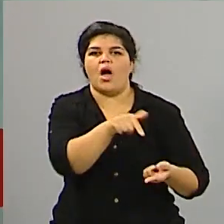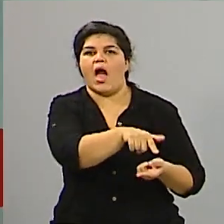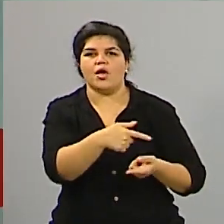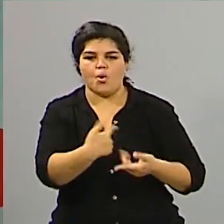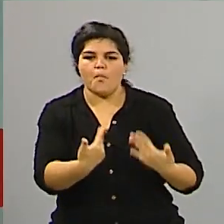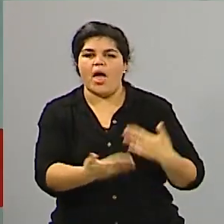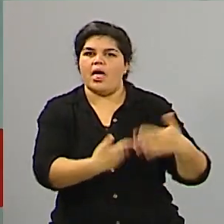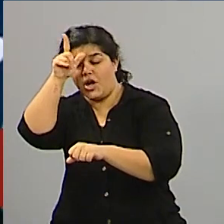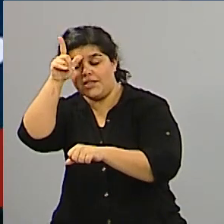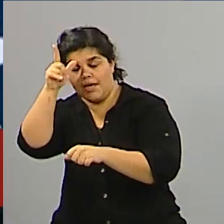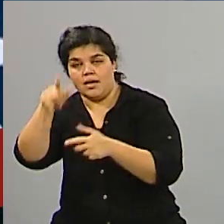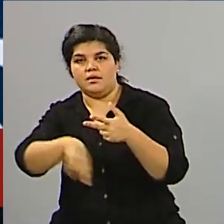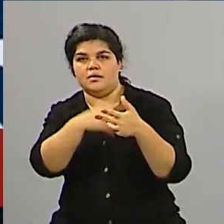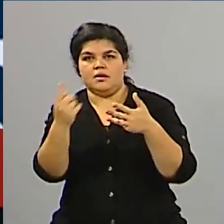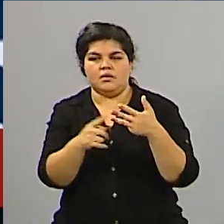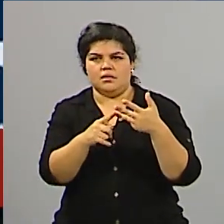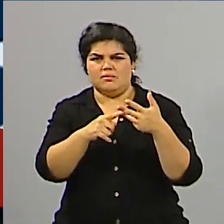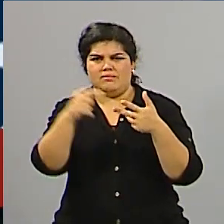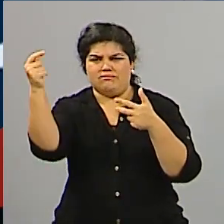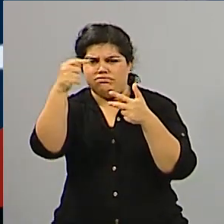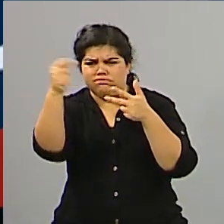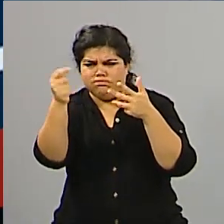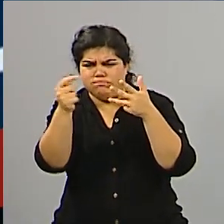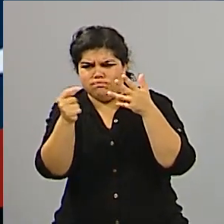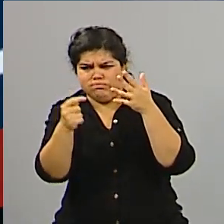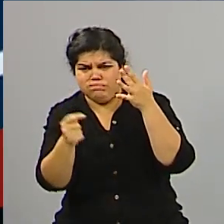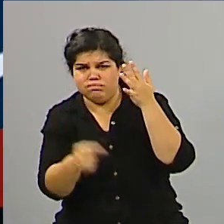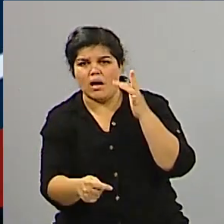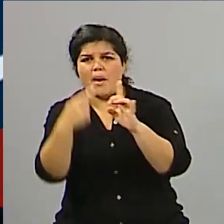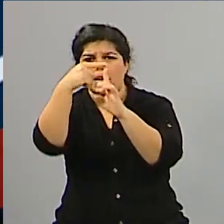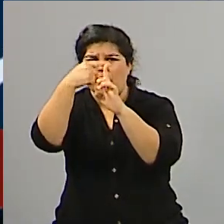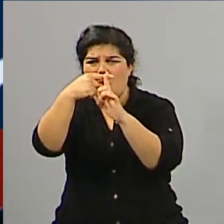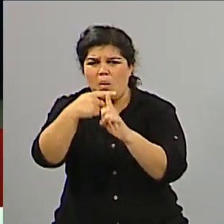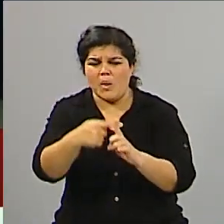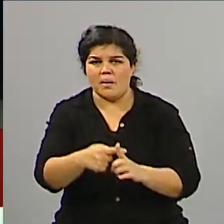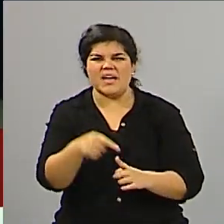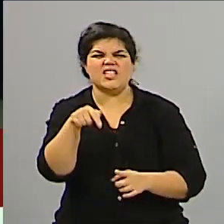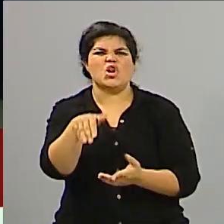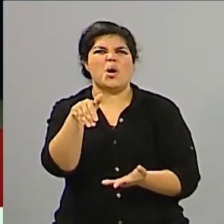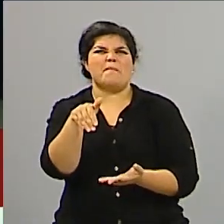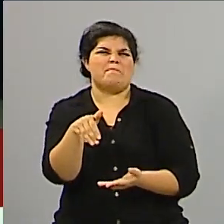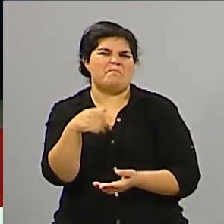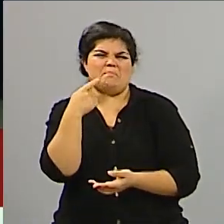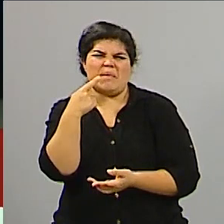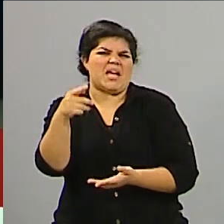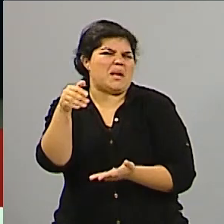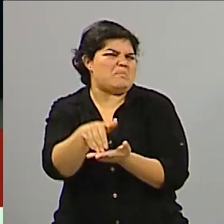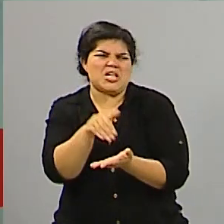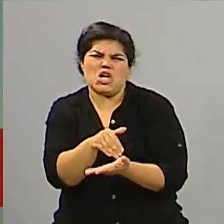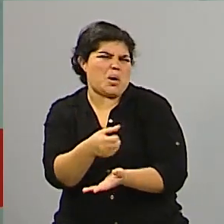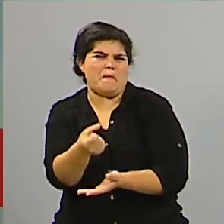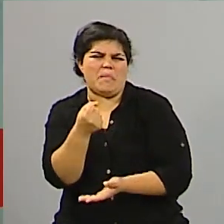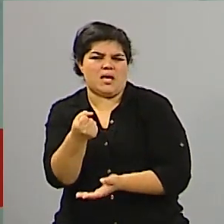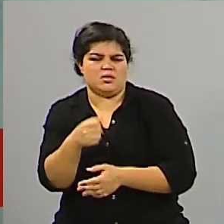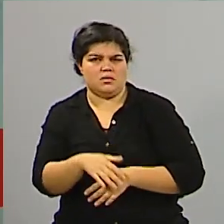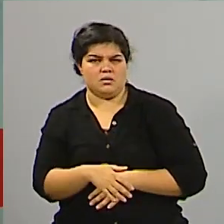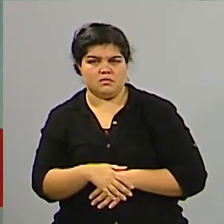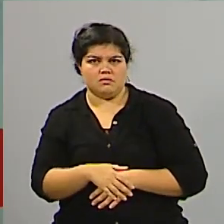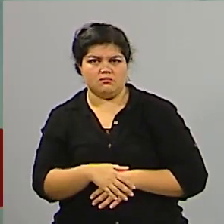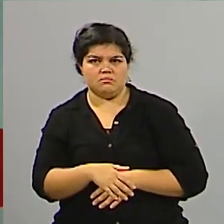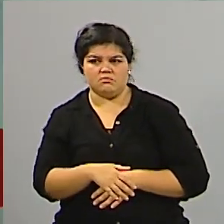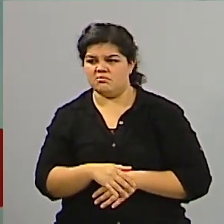la educación primaria y la secundaria gratuita, pero un chico sin alimentarse, sin nutrientes, no va a adquirir esos conocimientos. Claro. Y va a partir de